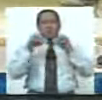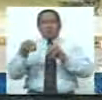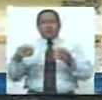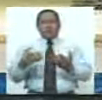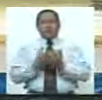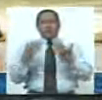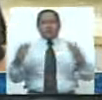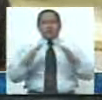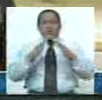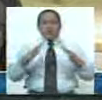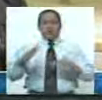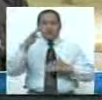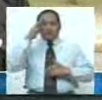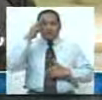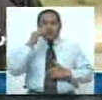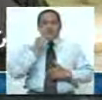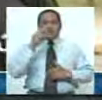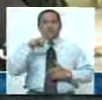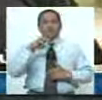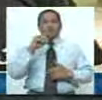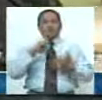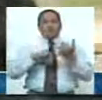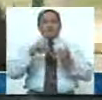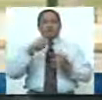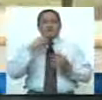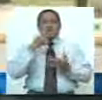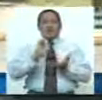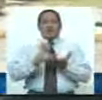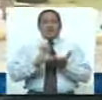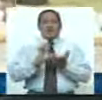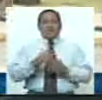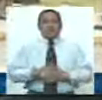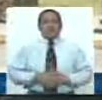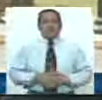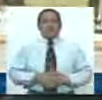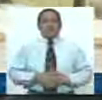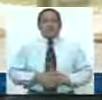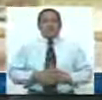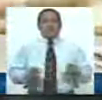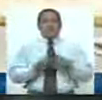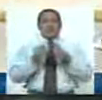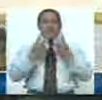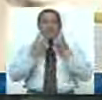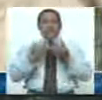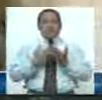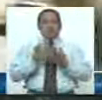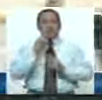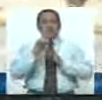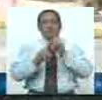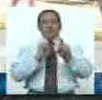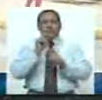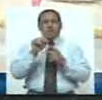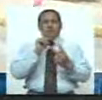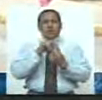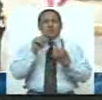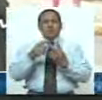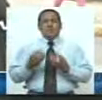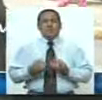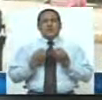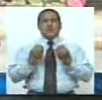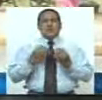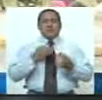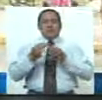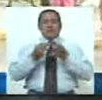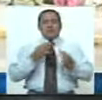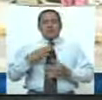derivados aquí hasta la sede policial de Monserrat, en el cercado de Lima, en donde vienen siendo interrogados. Ambos sujetos,